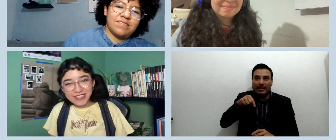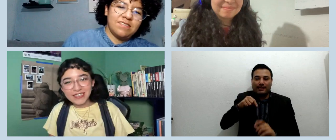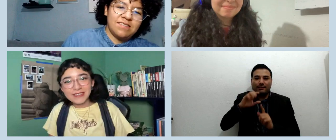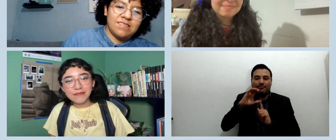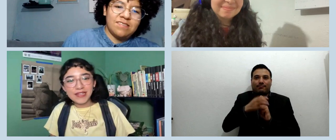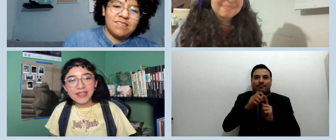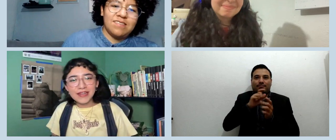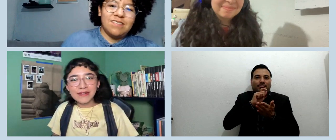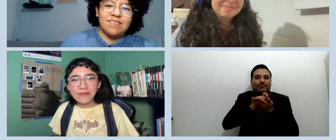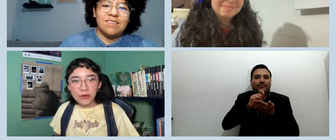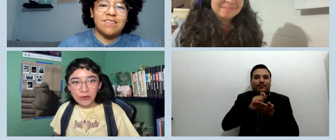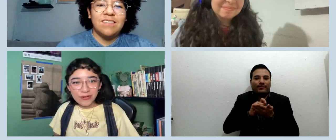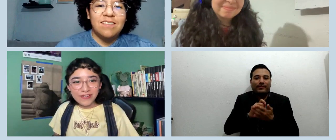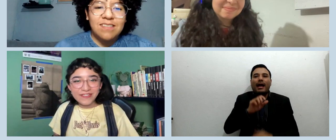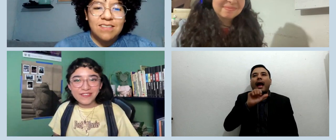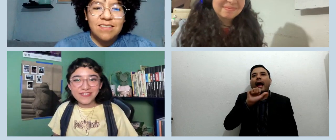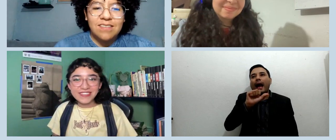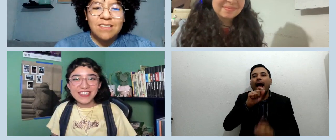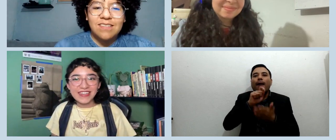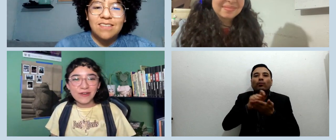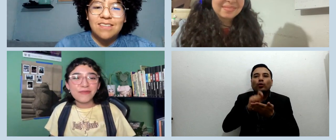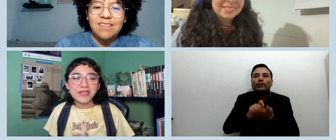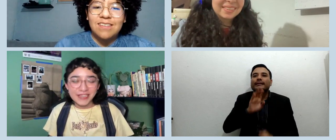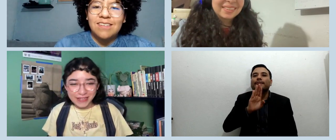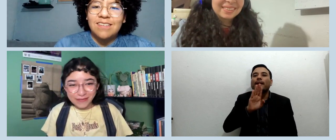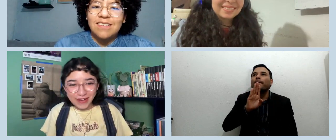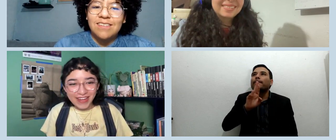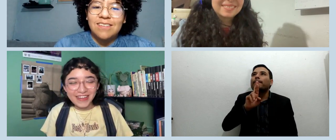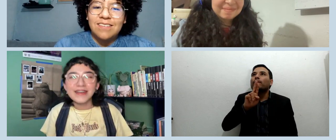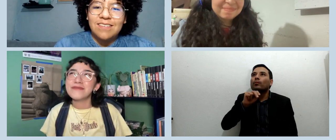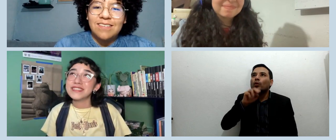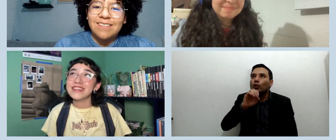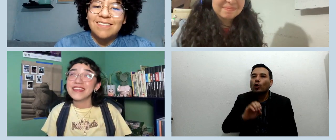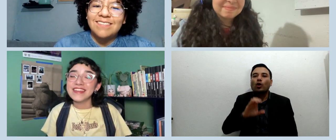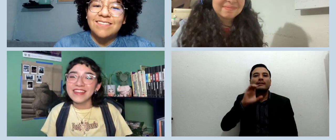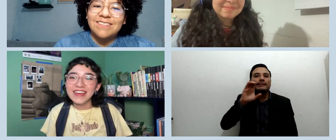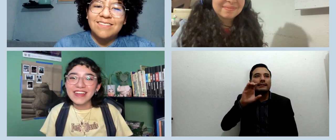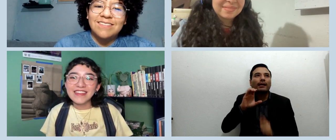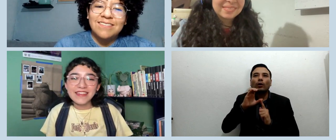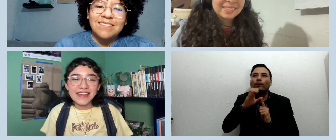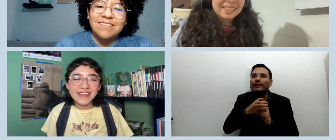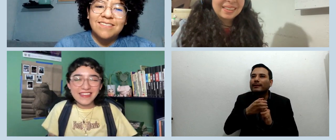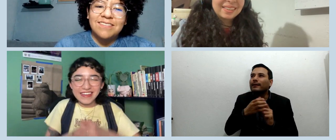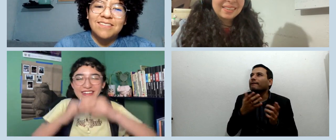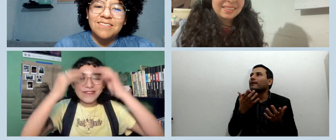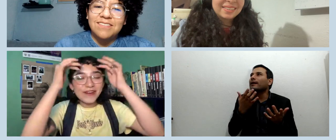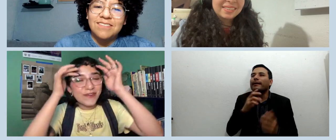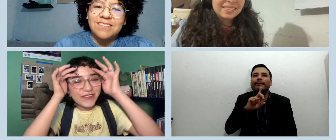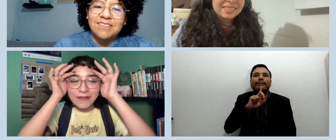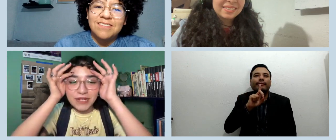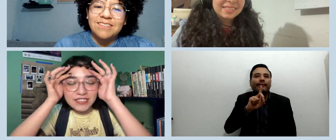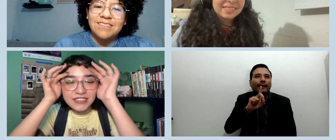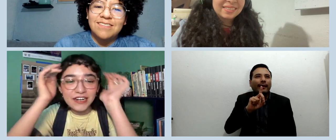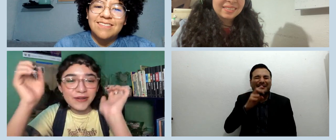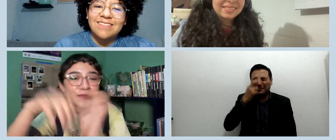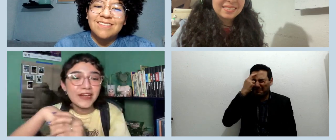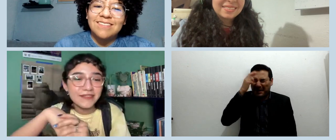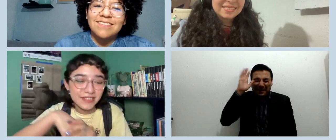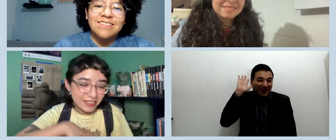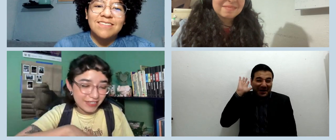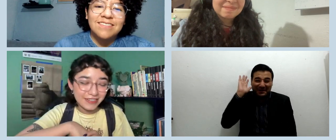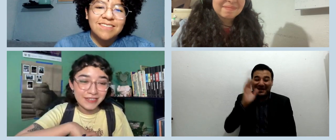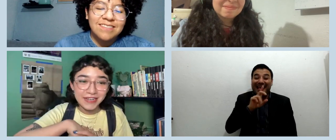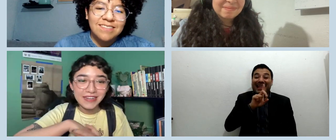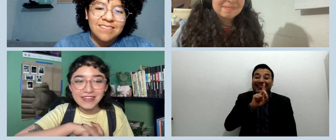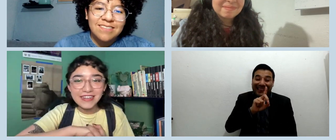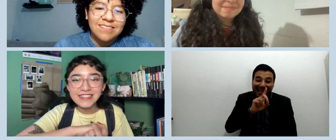de apuntes B de Bruno C de comitiva D de No me acuerdo qué más creo que por ahí